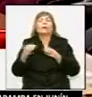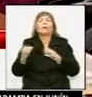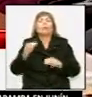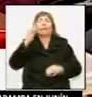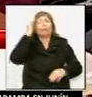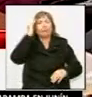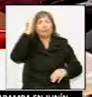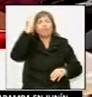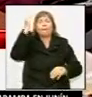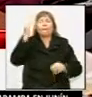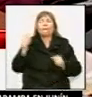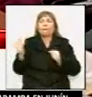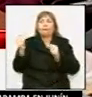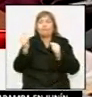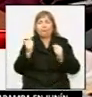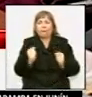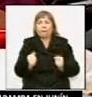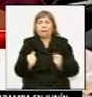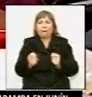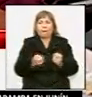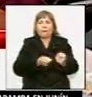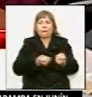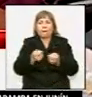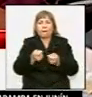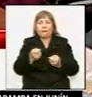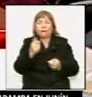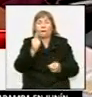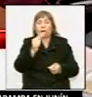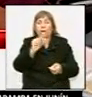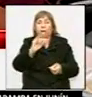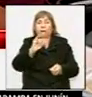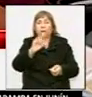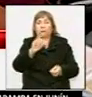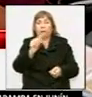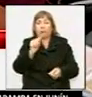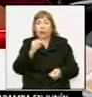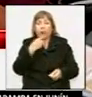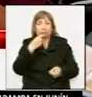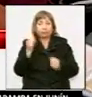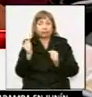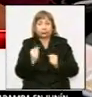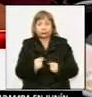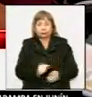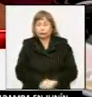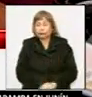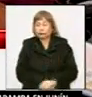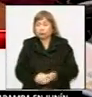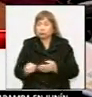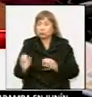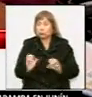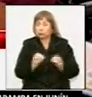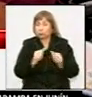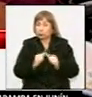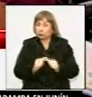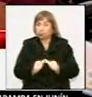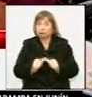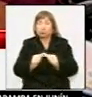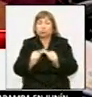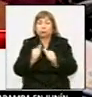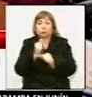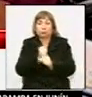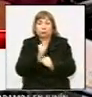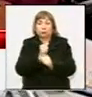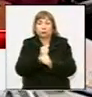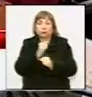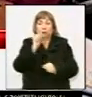saludo la posición del congresista Aguilar. Creo que esa posición es la que nos hace a nosotros seguir avanzando. Si